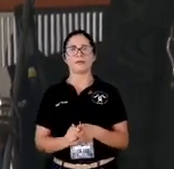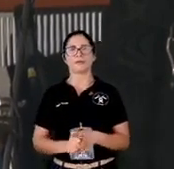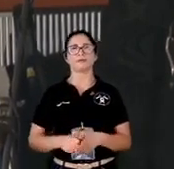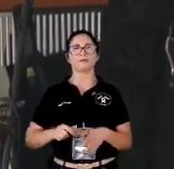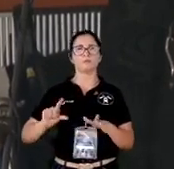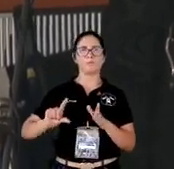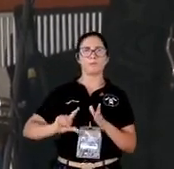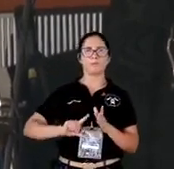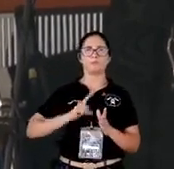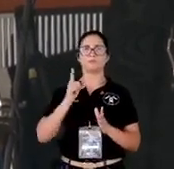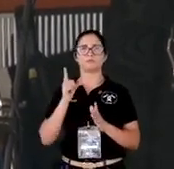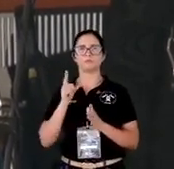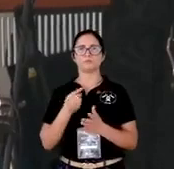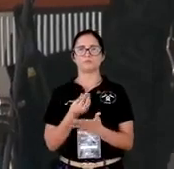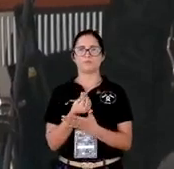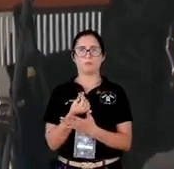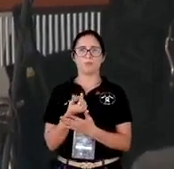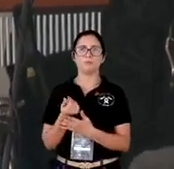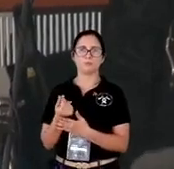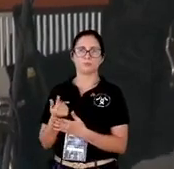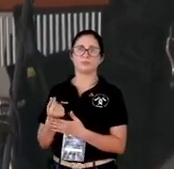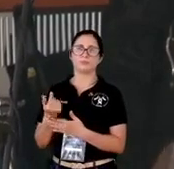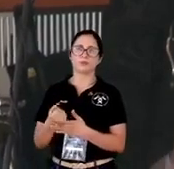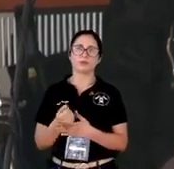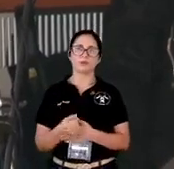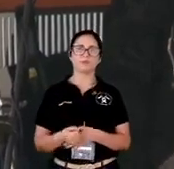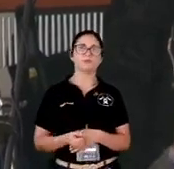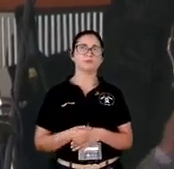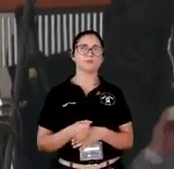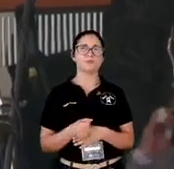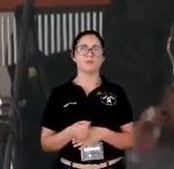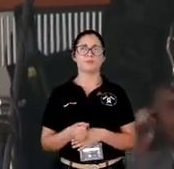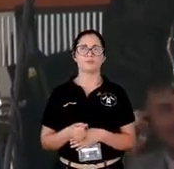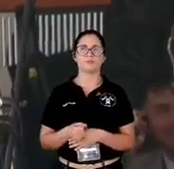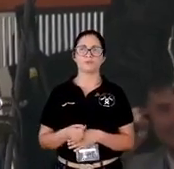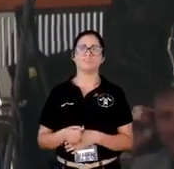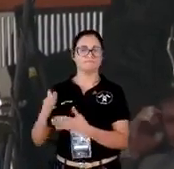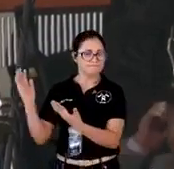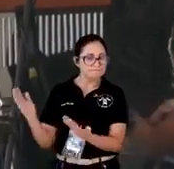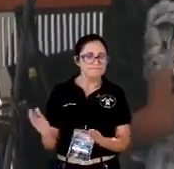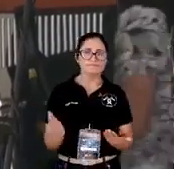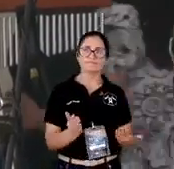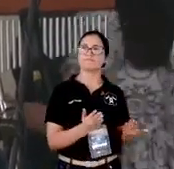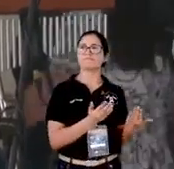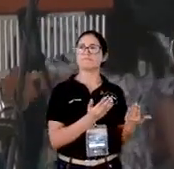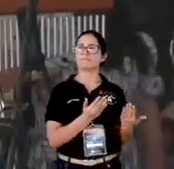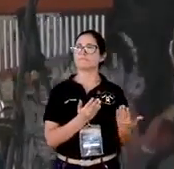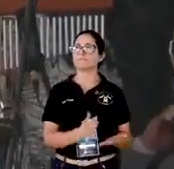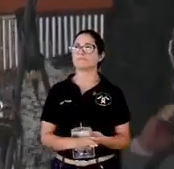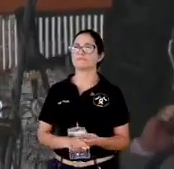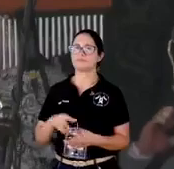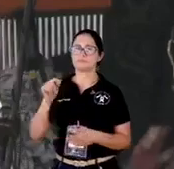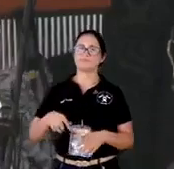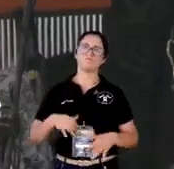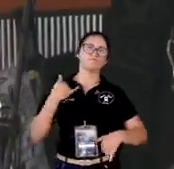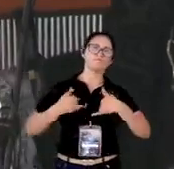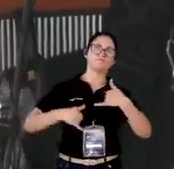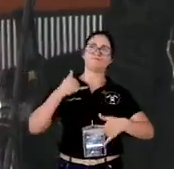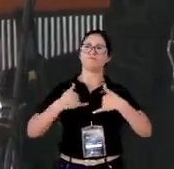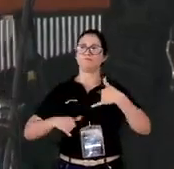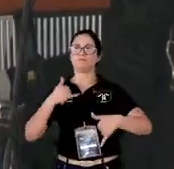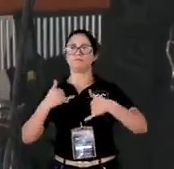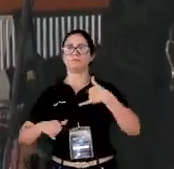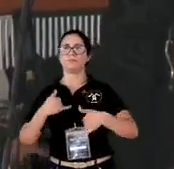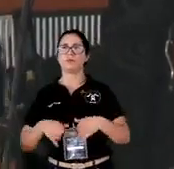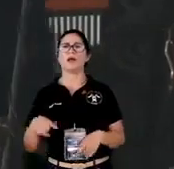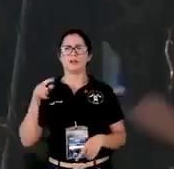Damas Dorcas, le damos la bienvenida al Casanare. Gloria al Señor Jesús. Ella nos estaba diciendo que tiene